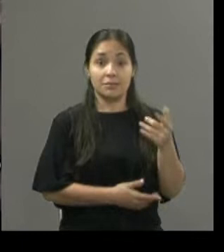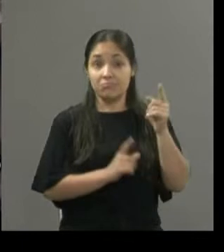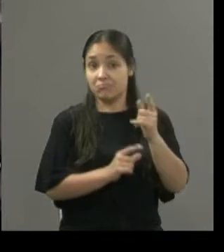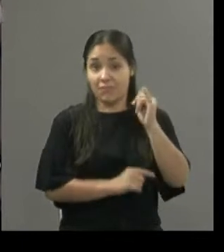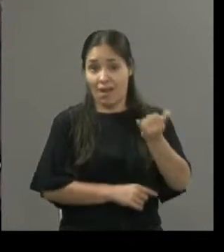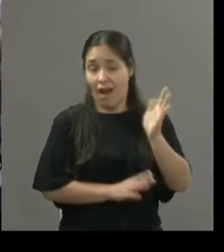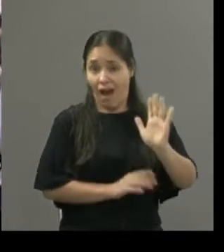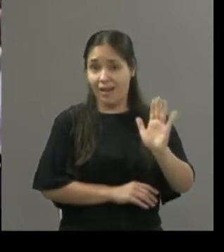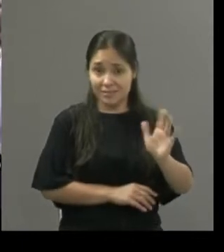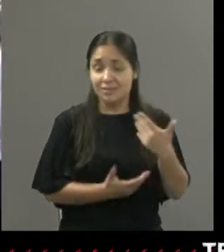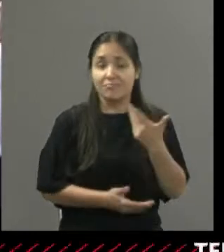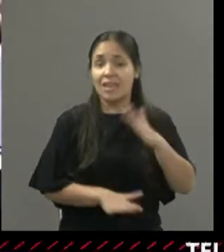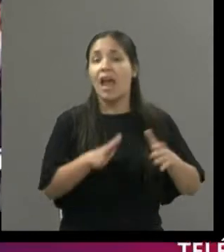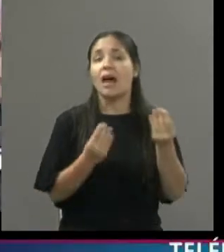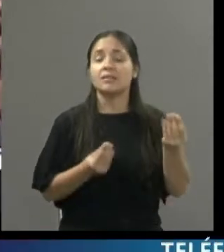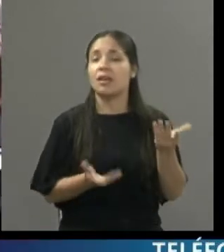sucediendo, ¿no? ¿Qué hacemos con esto?